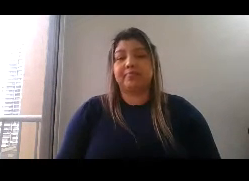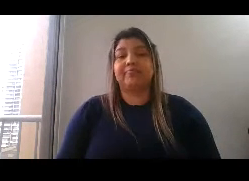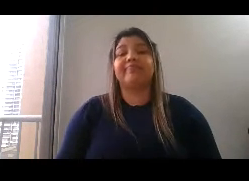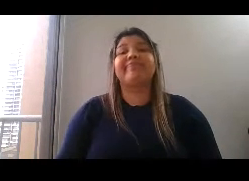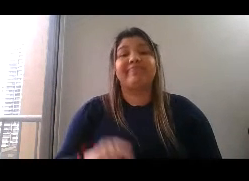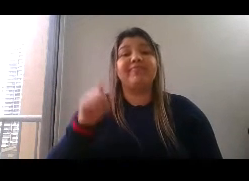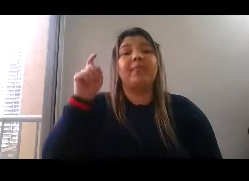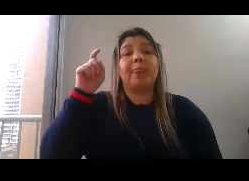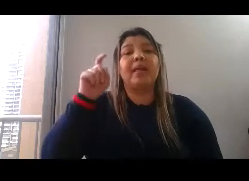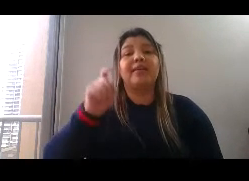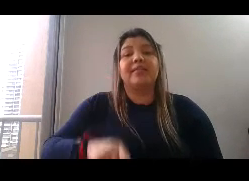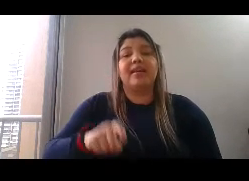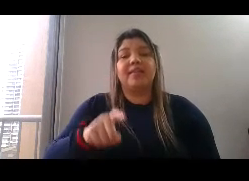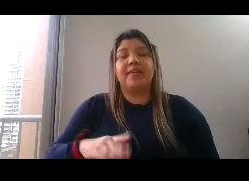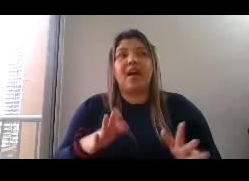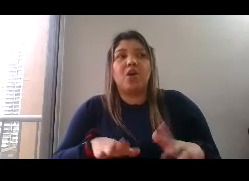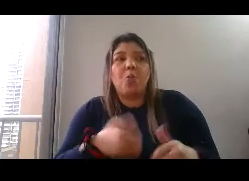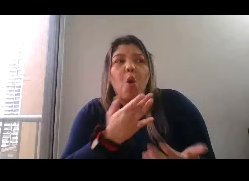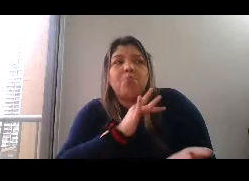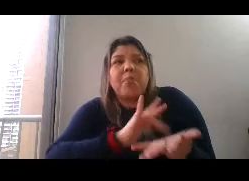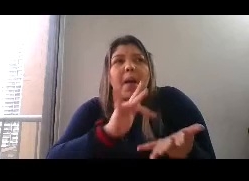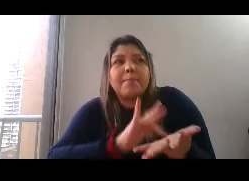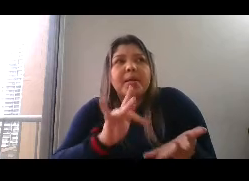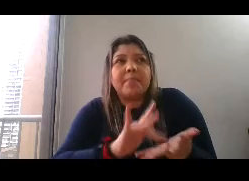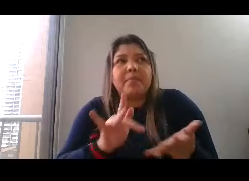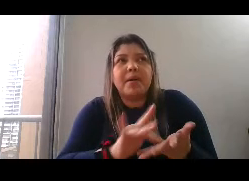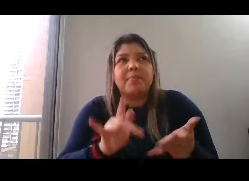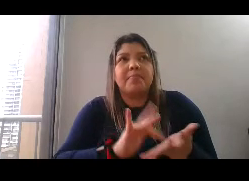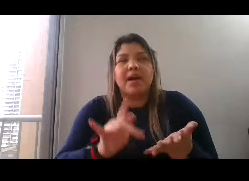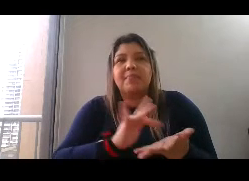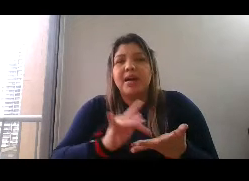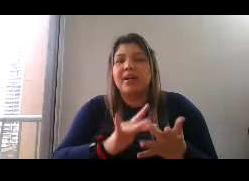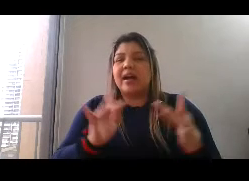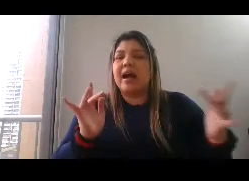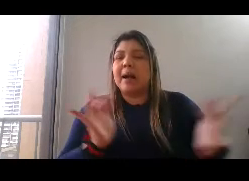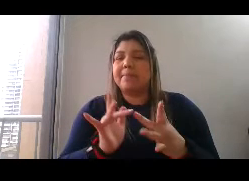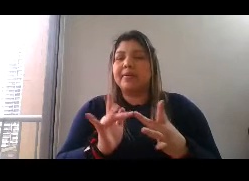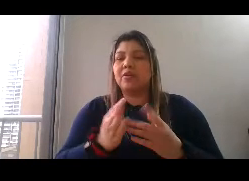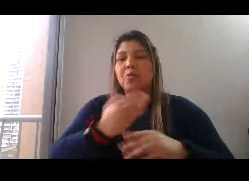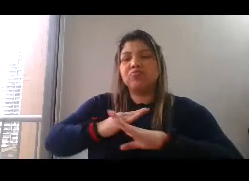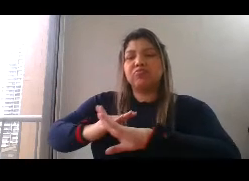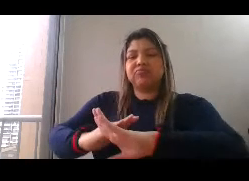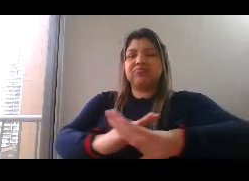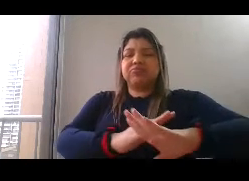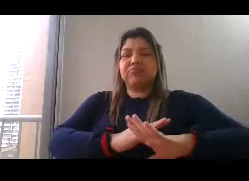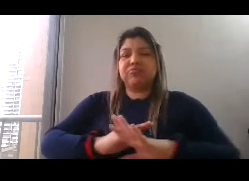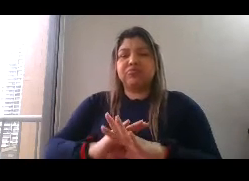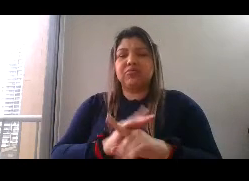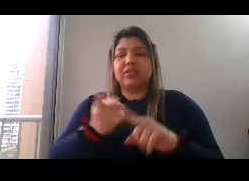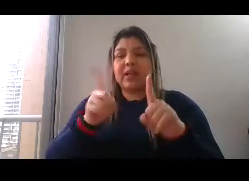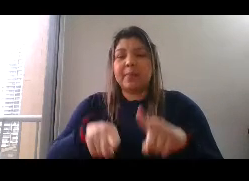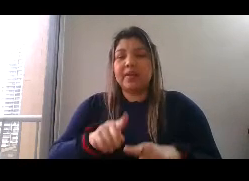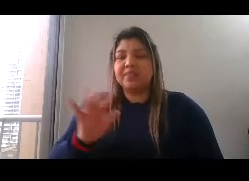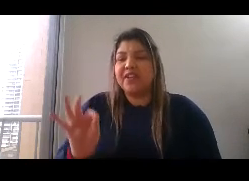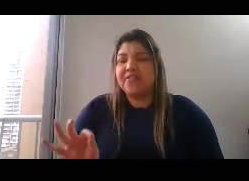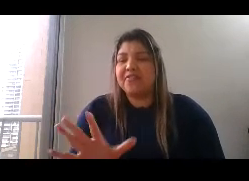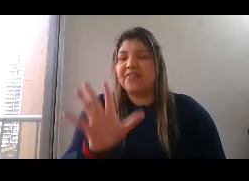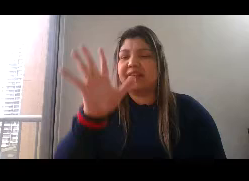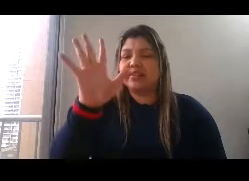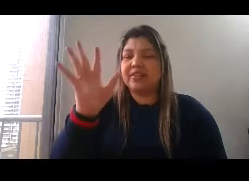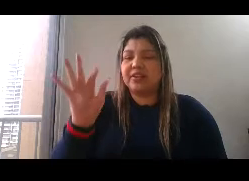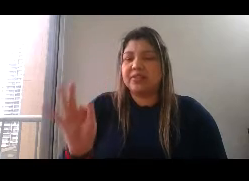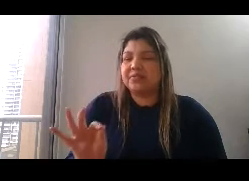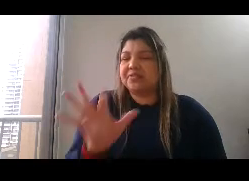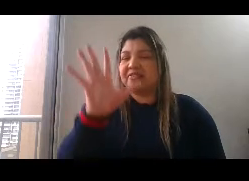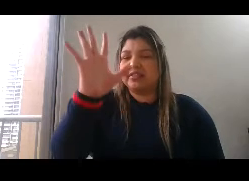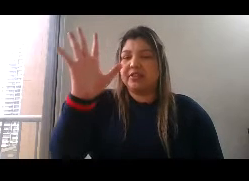planes hospitalarios de emergencia y para la prevención de infección respiratoria aguda, que es donde decimos los casos